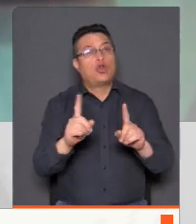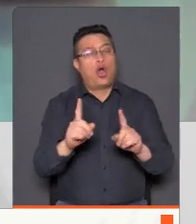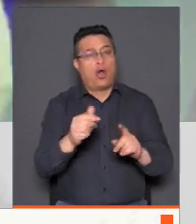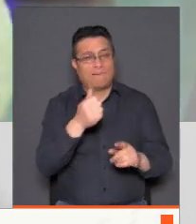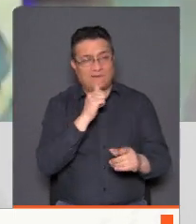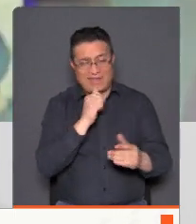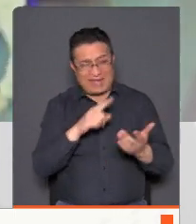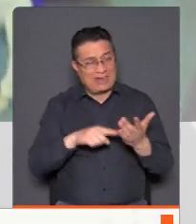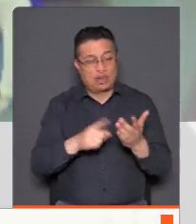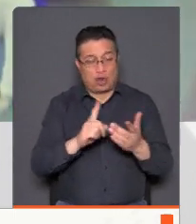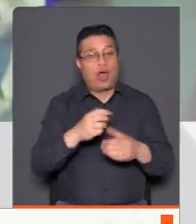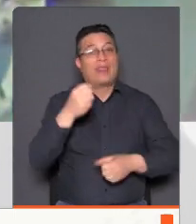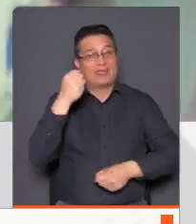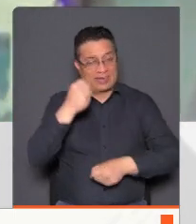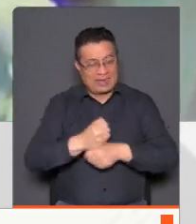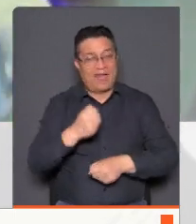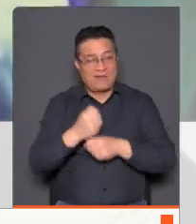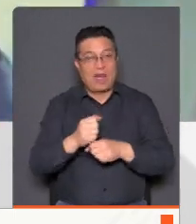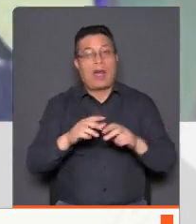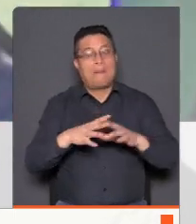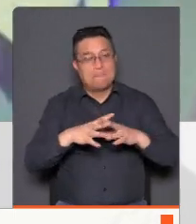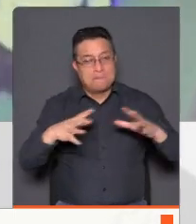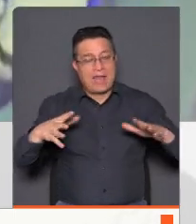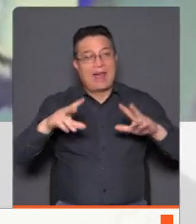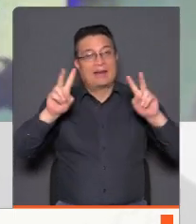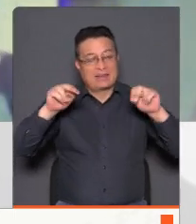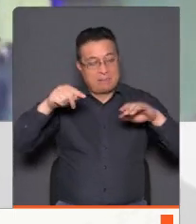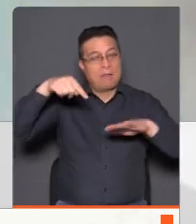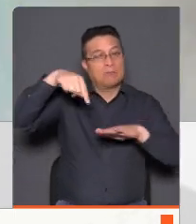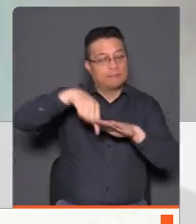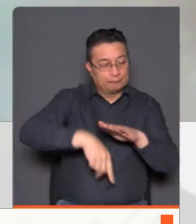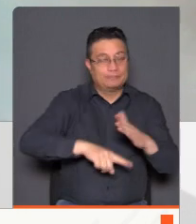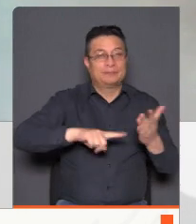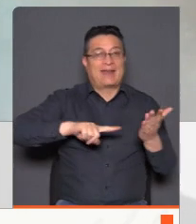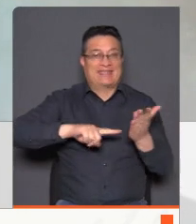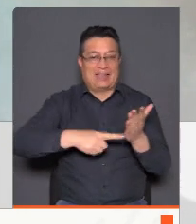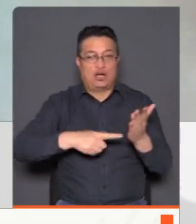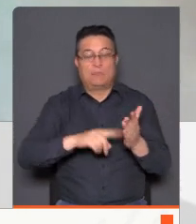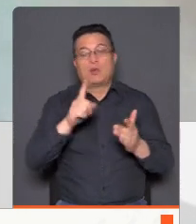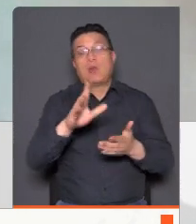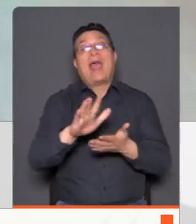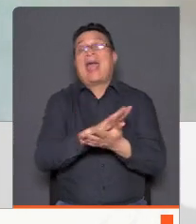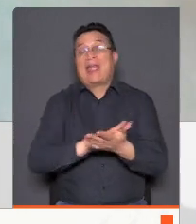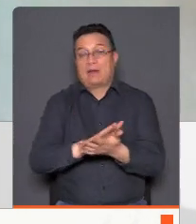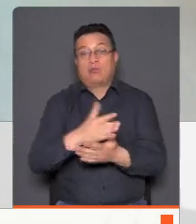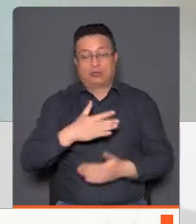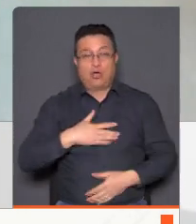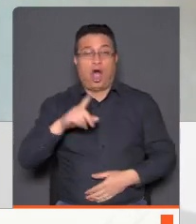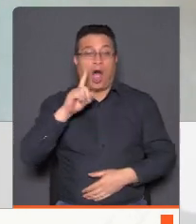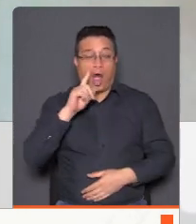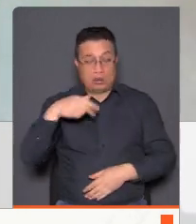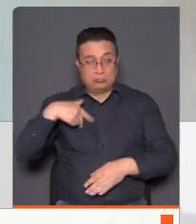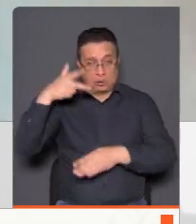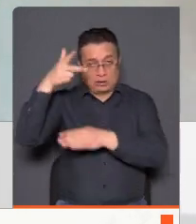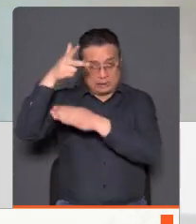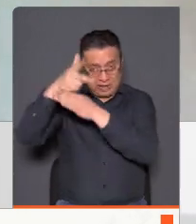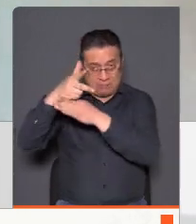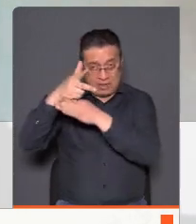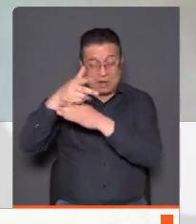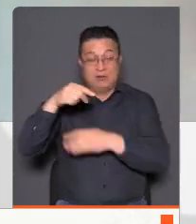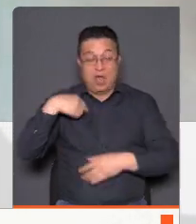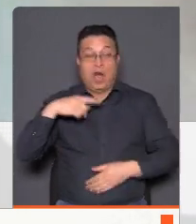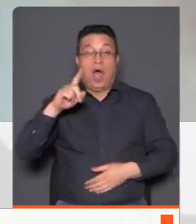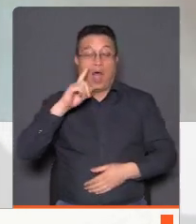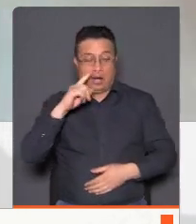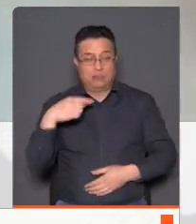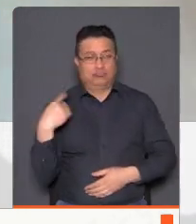que hay que trabajar en temas más tecnológicos. Le quería poner un ejemplo. Nosotros tenemos cámaras hoy día, en